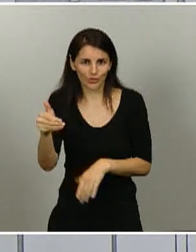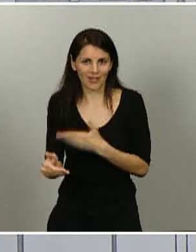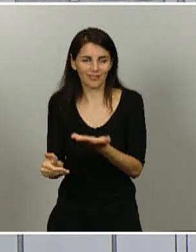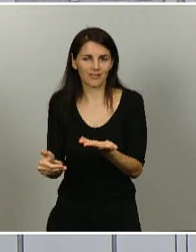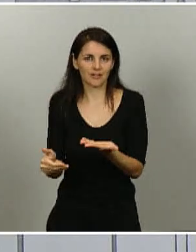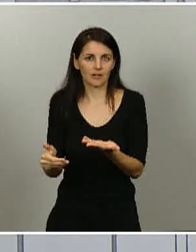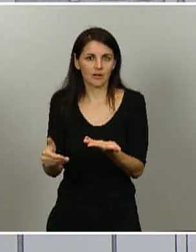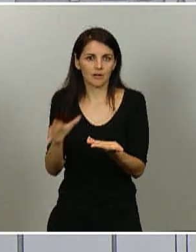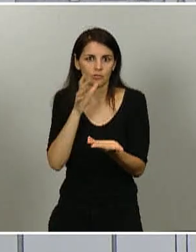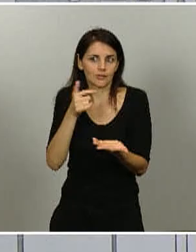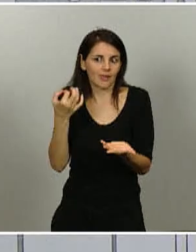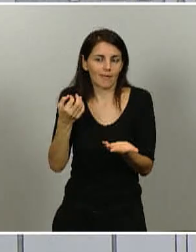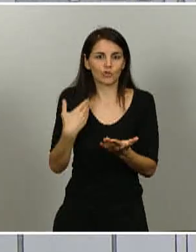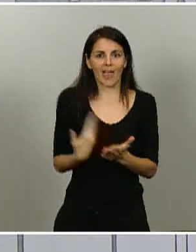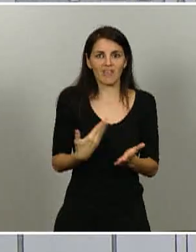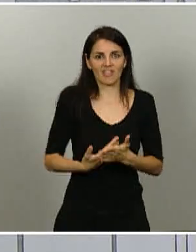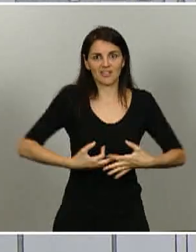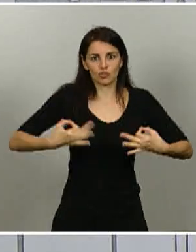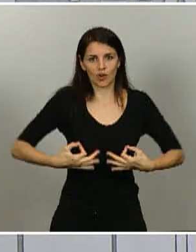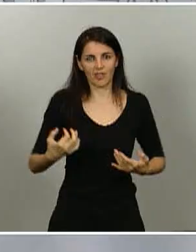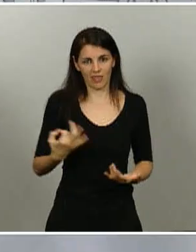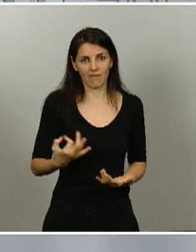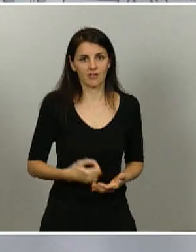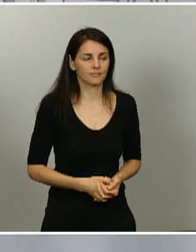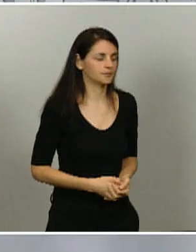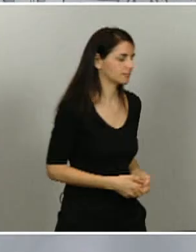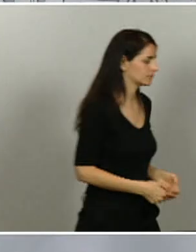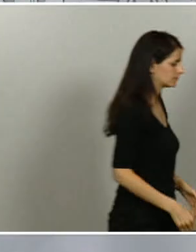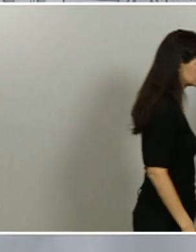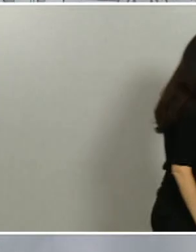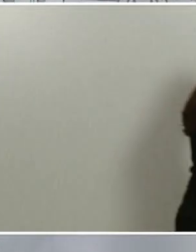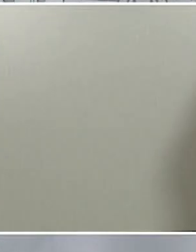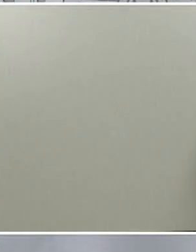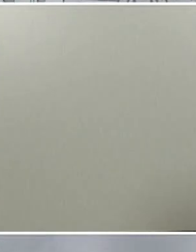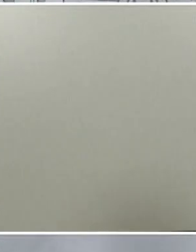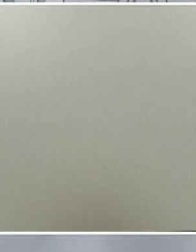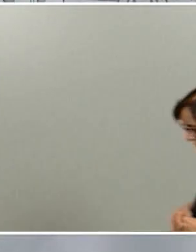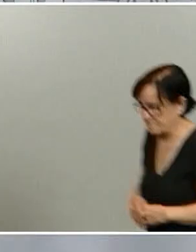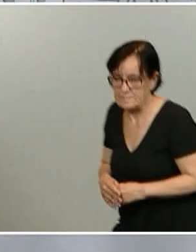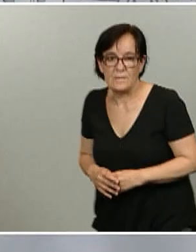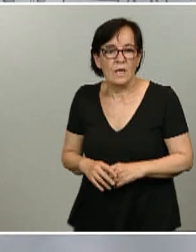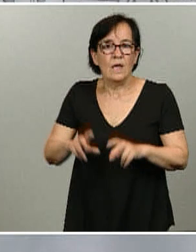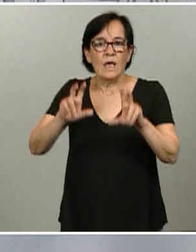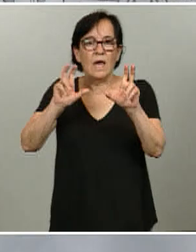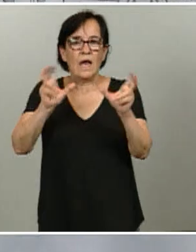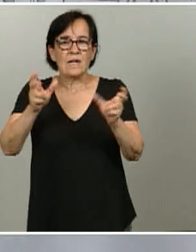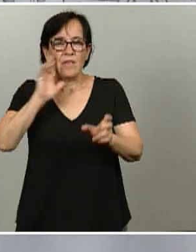sólida. Radio Nacional pregunta por una información que se abre paso en las últimas horas y que indica que el virus podría estar circulando